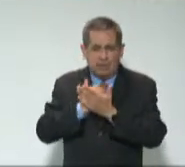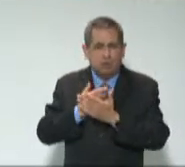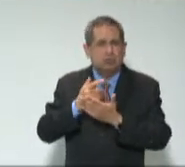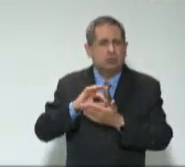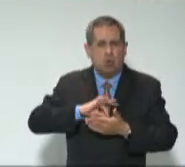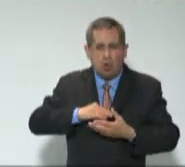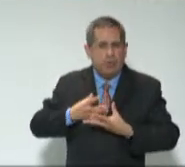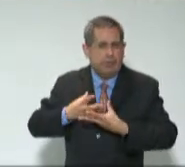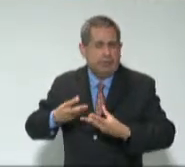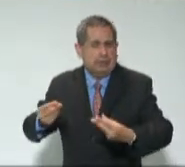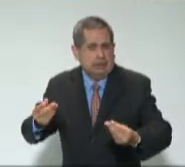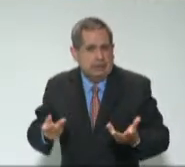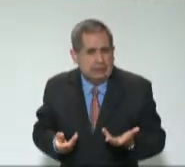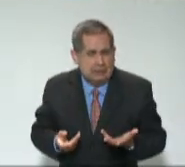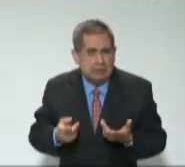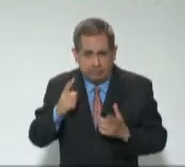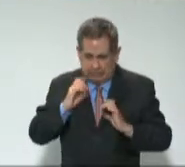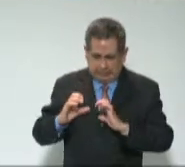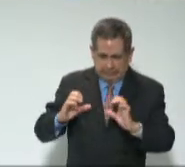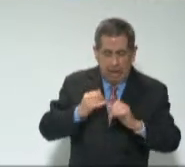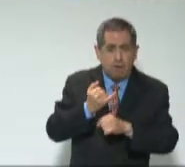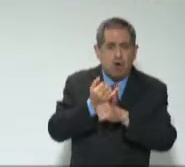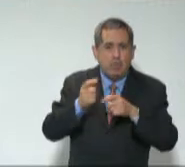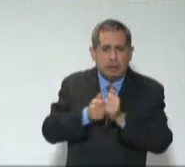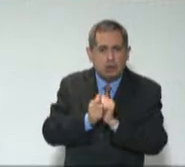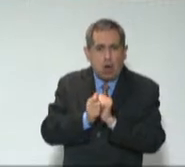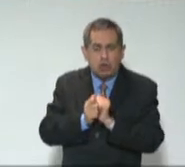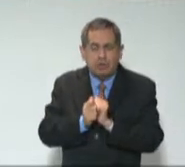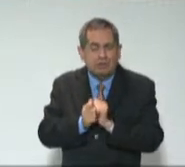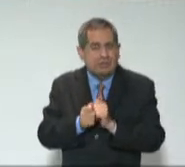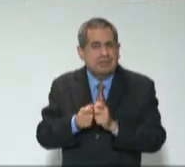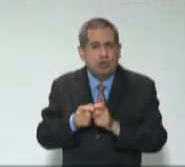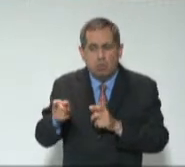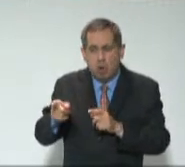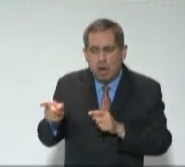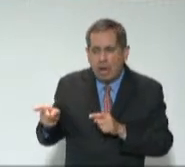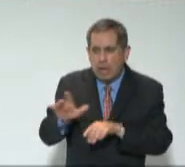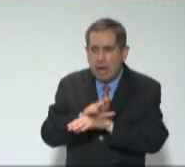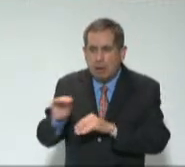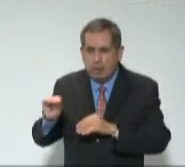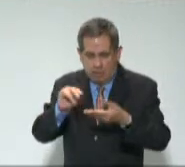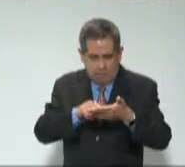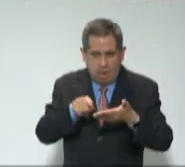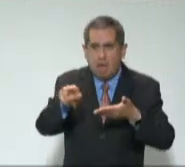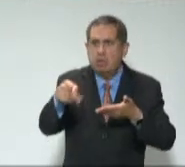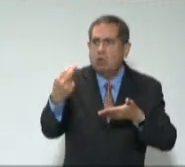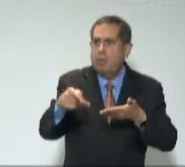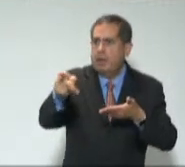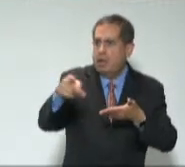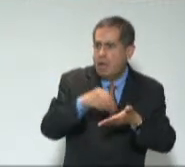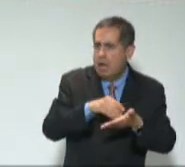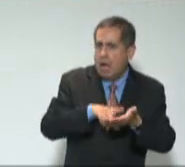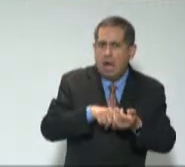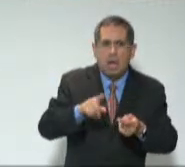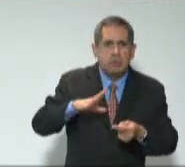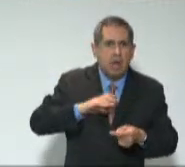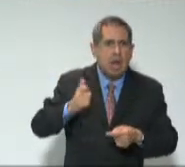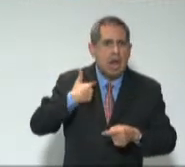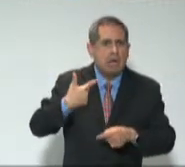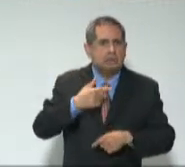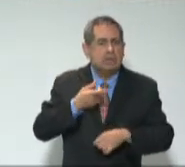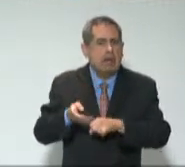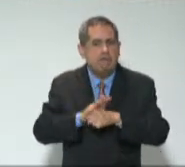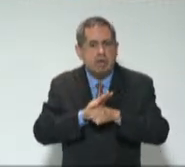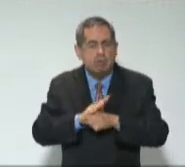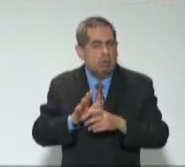poder tener cierta información sobre la movilidad frente al al al